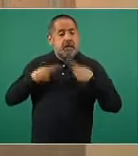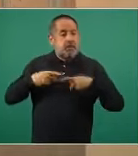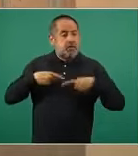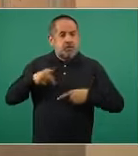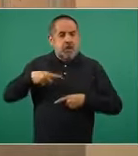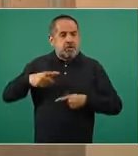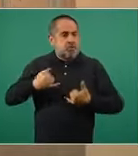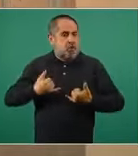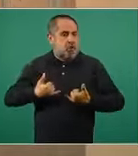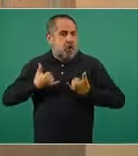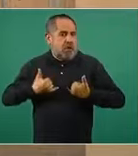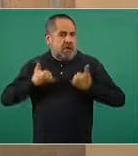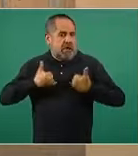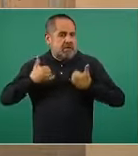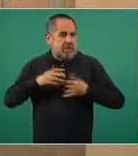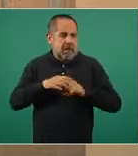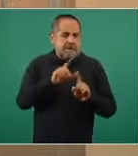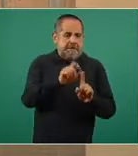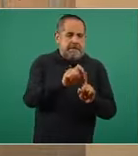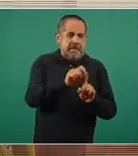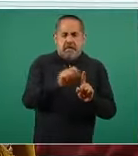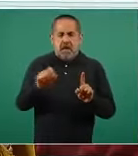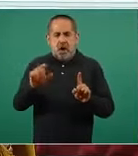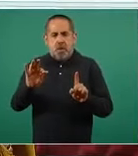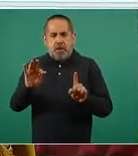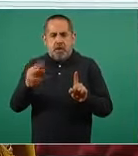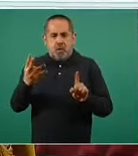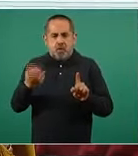económicamente activa, es decir, de los 20 a